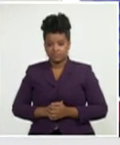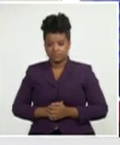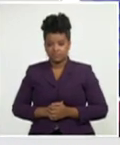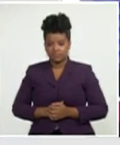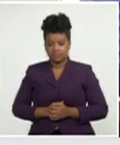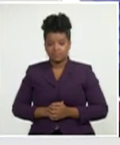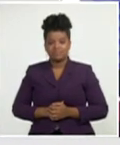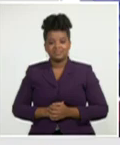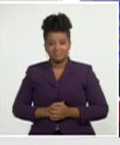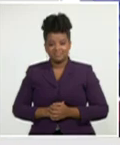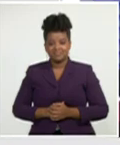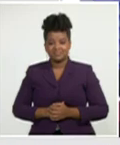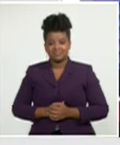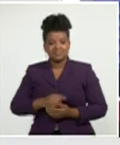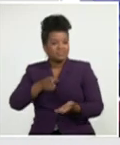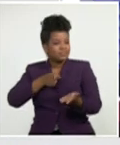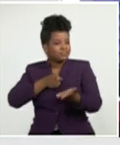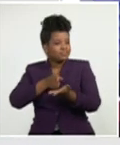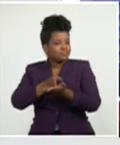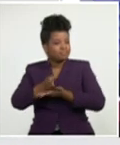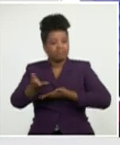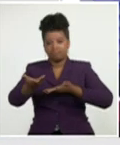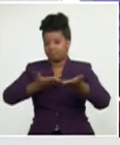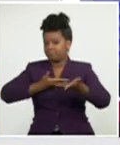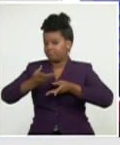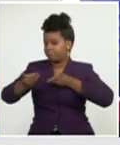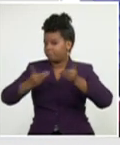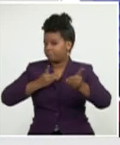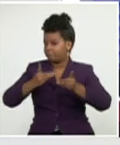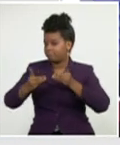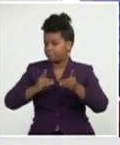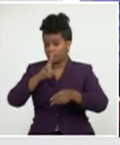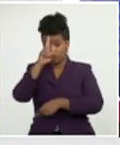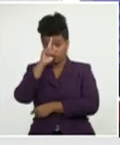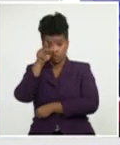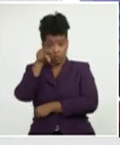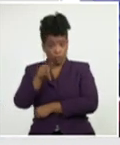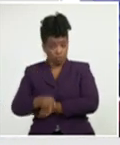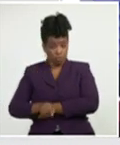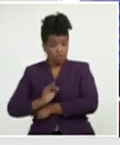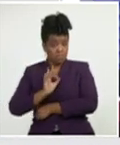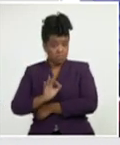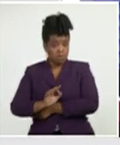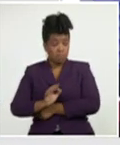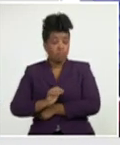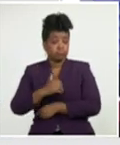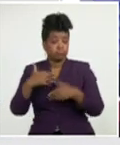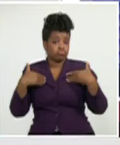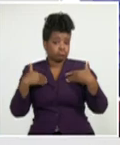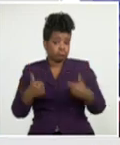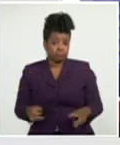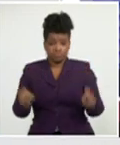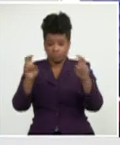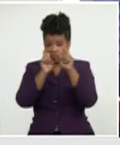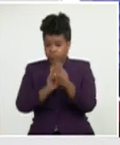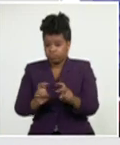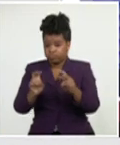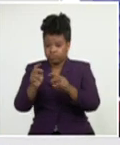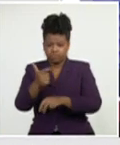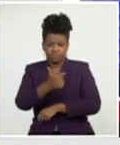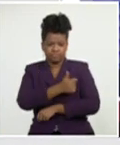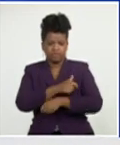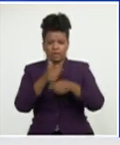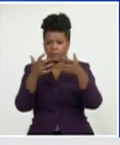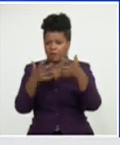Y seguimos conversando con la doctora en ciencias Dagmar García Rivera, directora de investigaciones del Instituto Finlay de Vacunas, y es